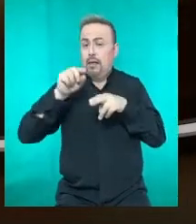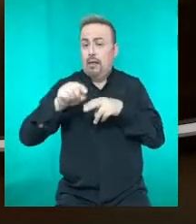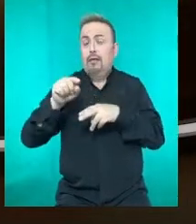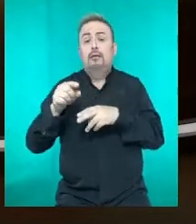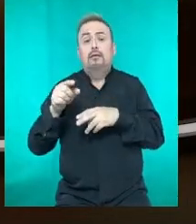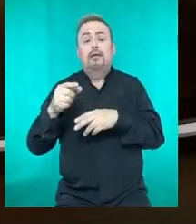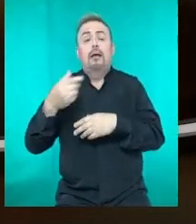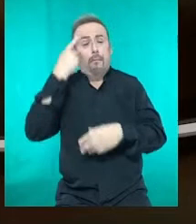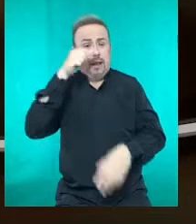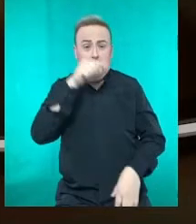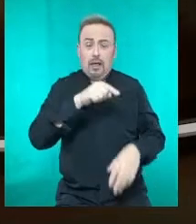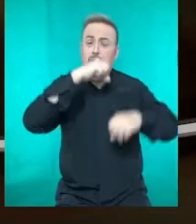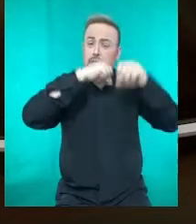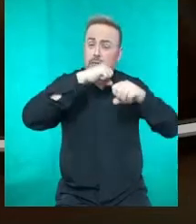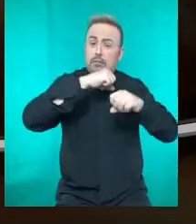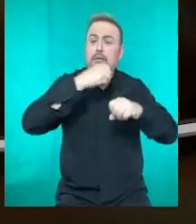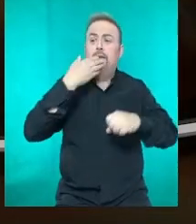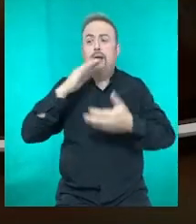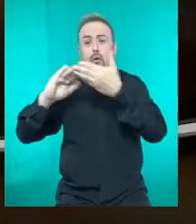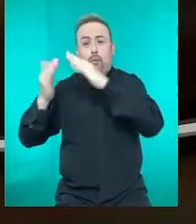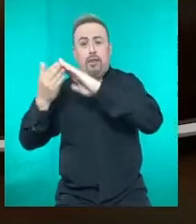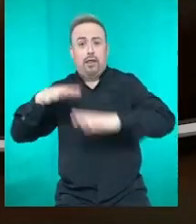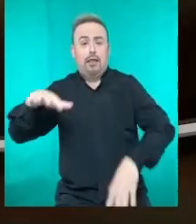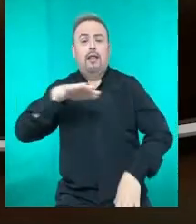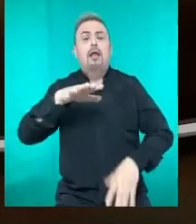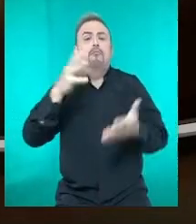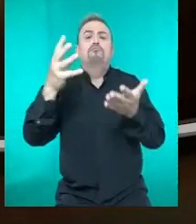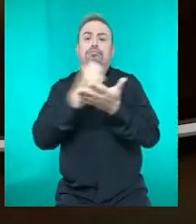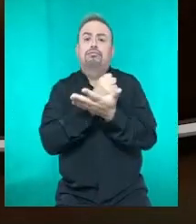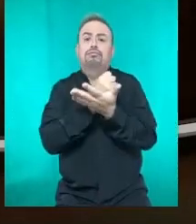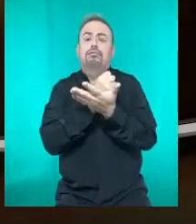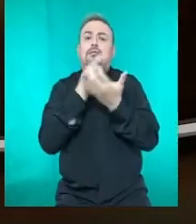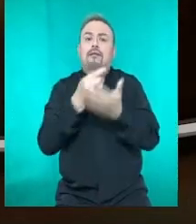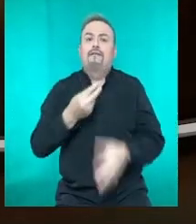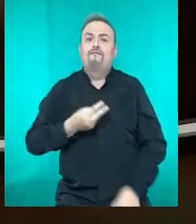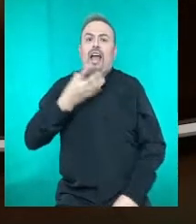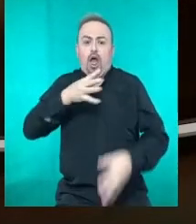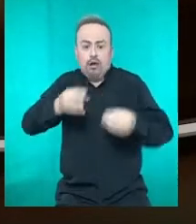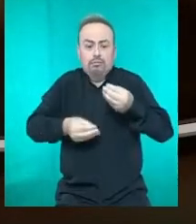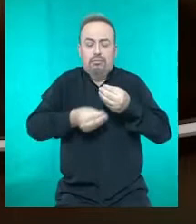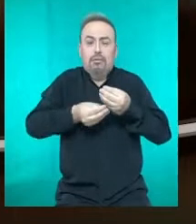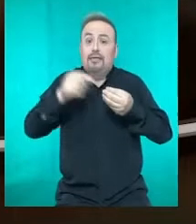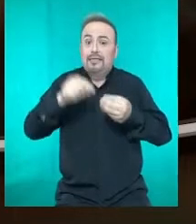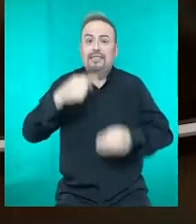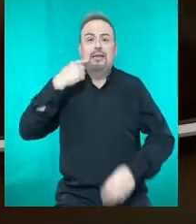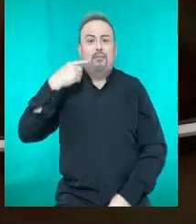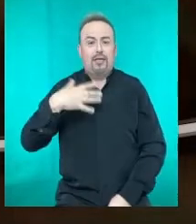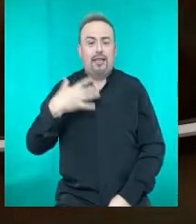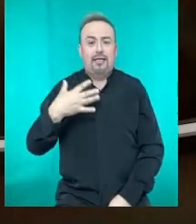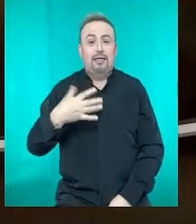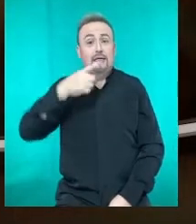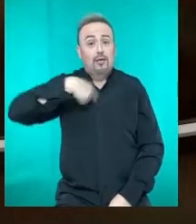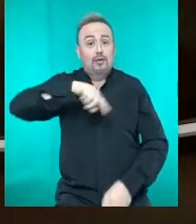solo para la industria, sino que también para la comunidad, logran entregar un valor agregado muy importante. Si